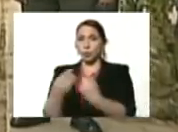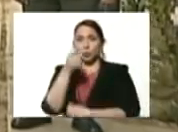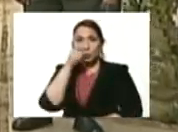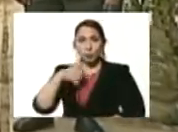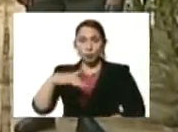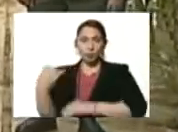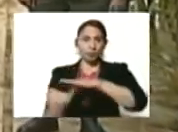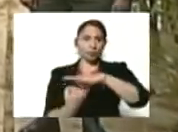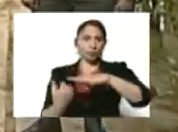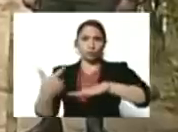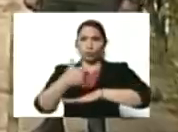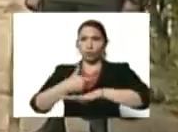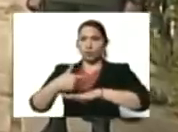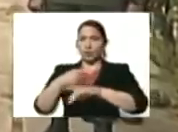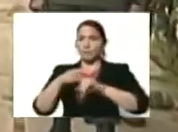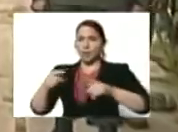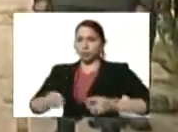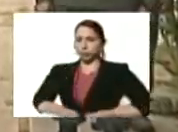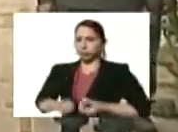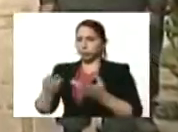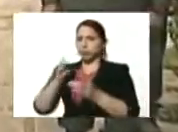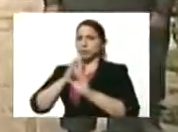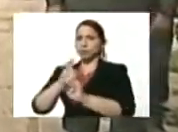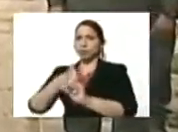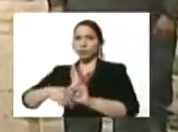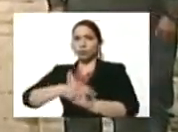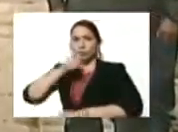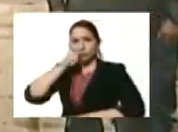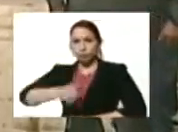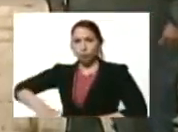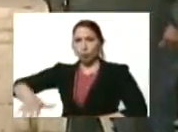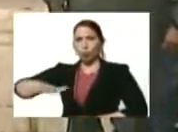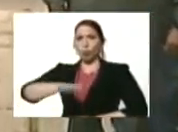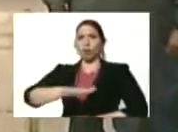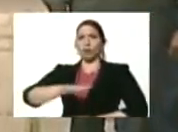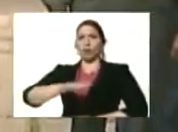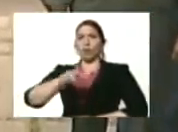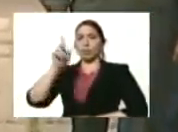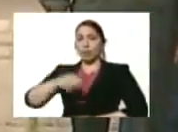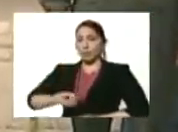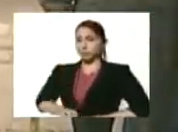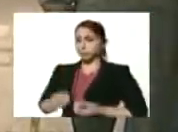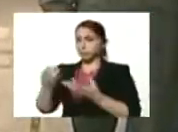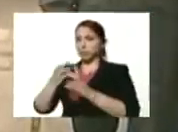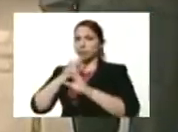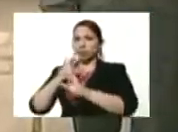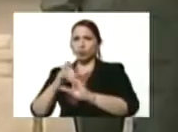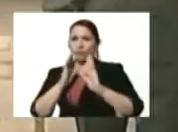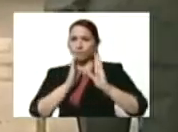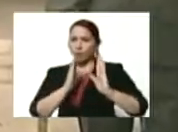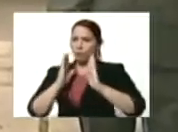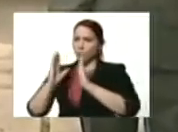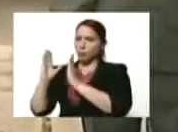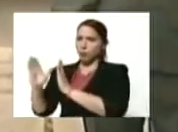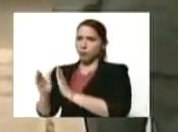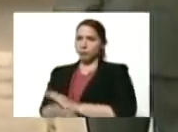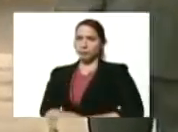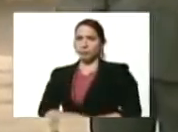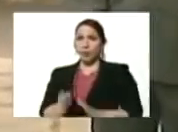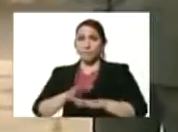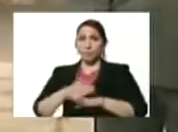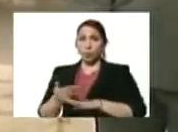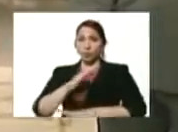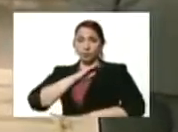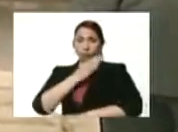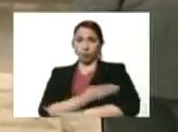instituciones de gobierno, para darle respuesta a nuestro pueblo y darle respuesta en lo concreto, porque esta Fuerza